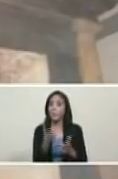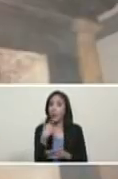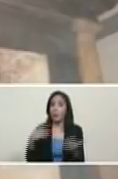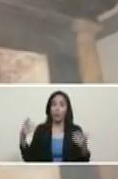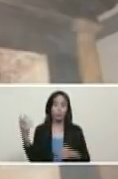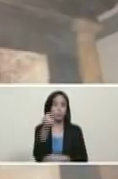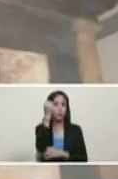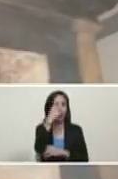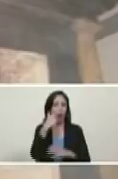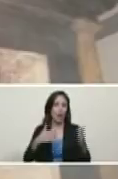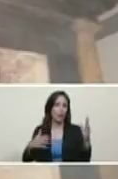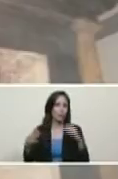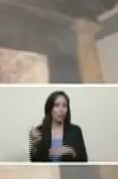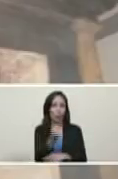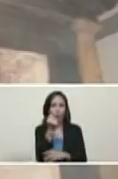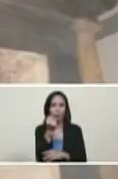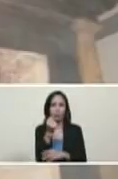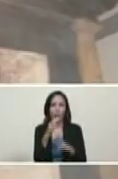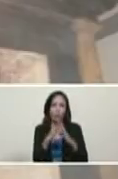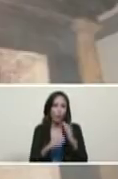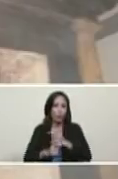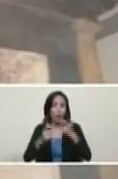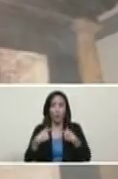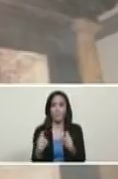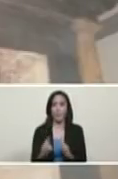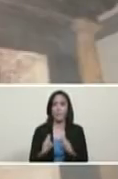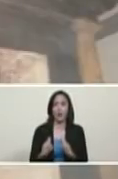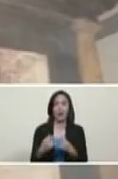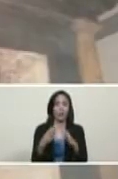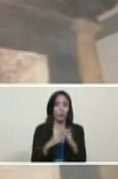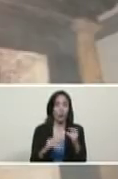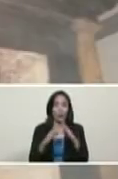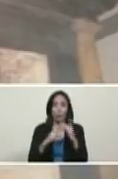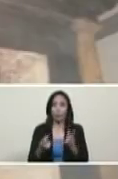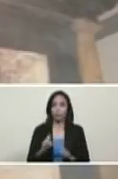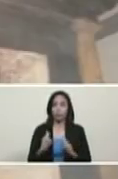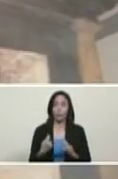más alto de quienes los financian y los mantienen.